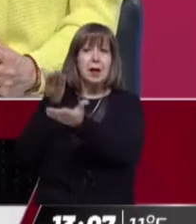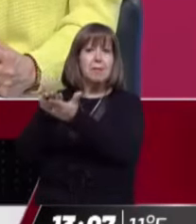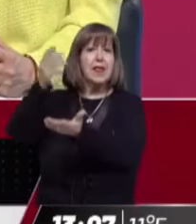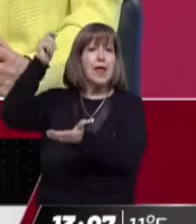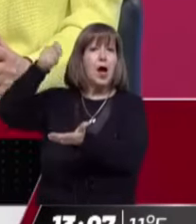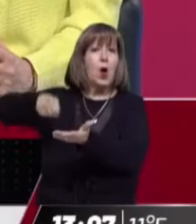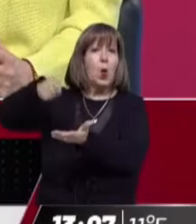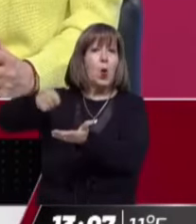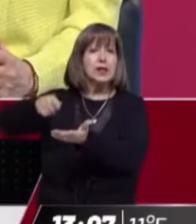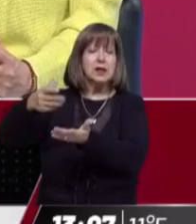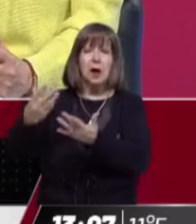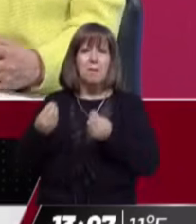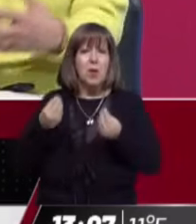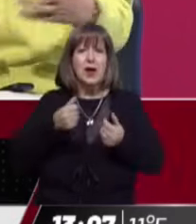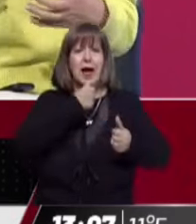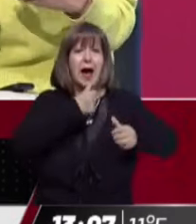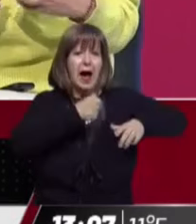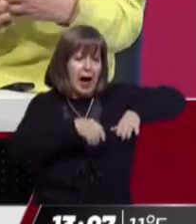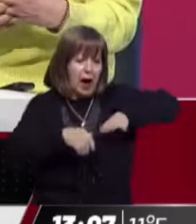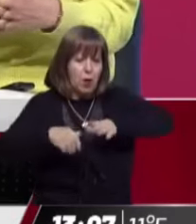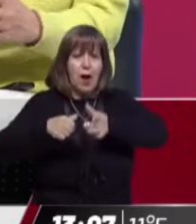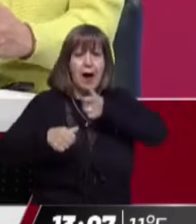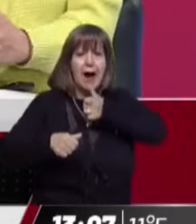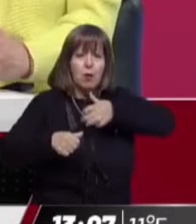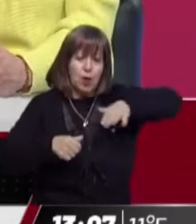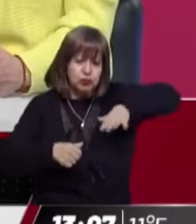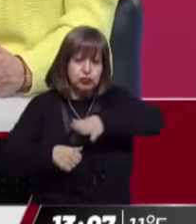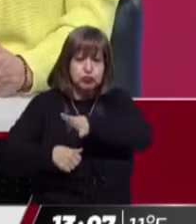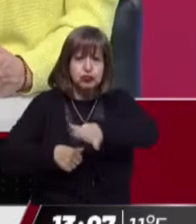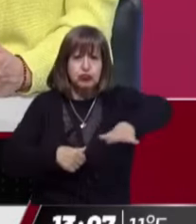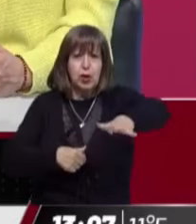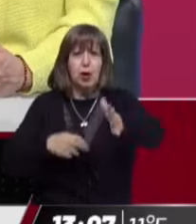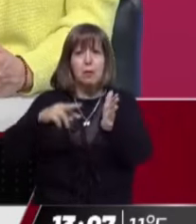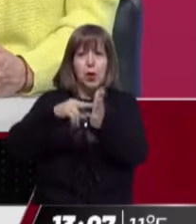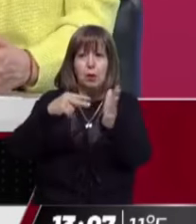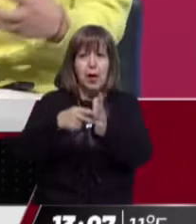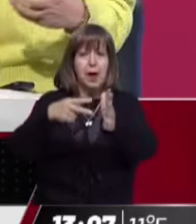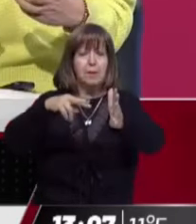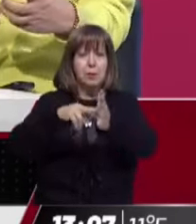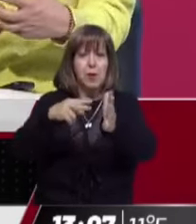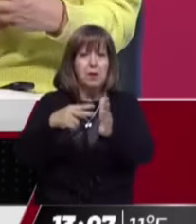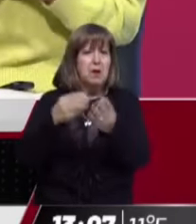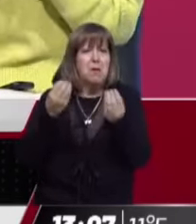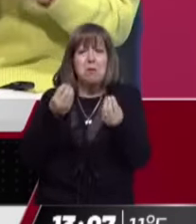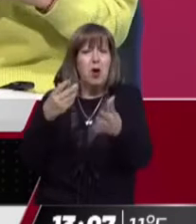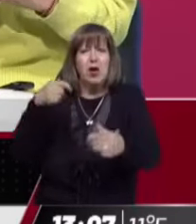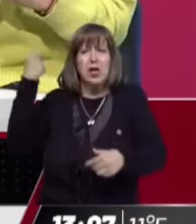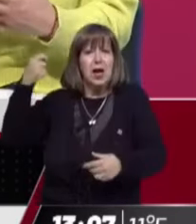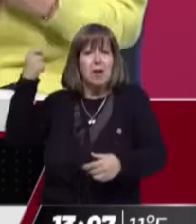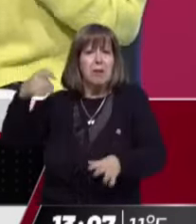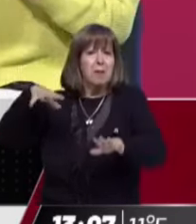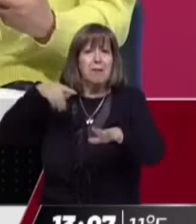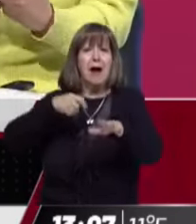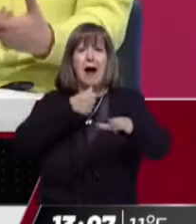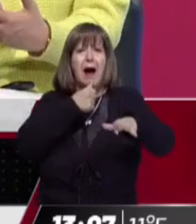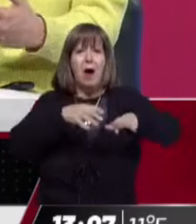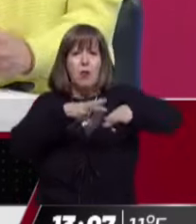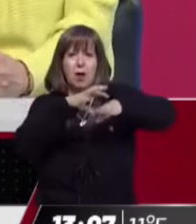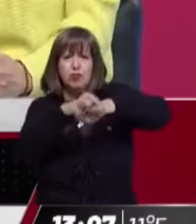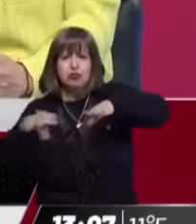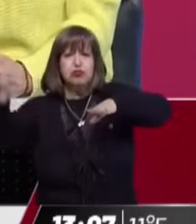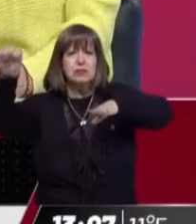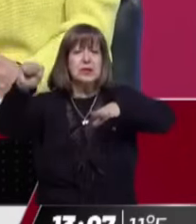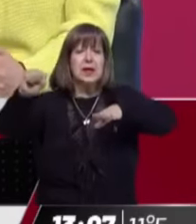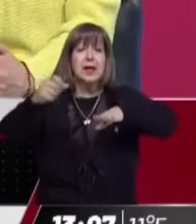vienen siendo un tema de conflicto desde hace mucho tiempo entre las dos provincias. ¿Por qué la Pampa pretende justamente mayor